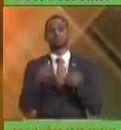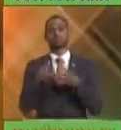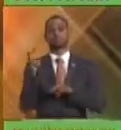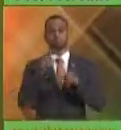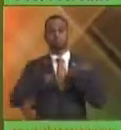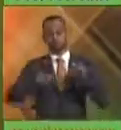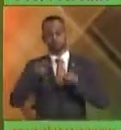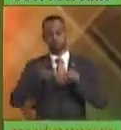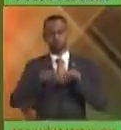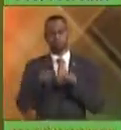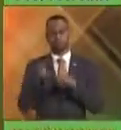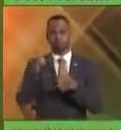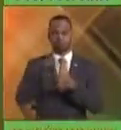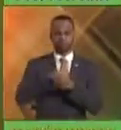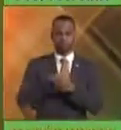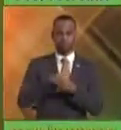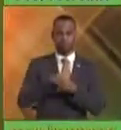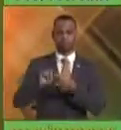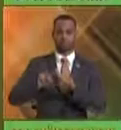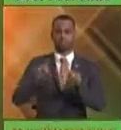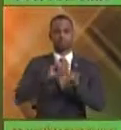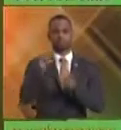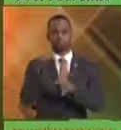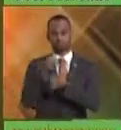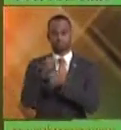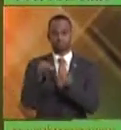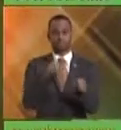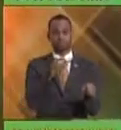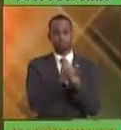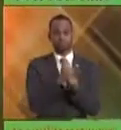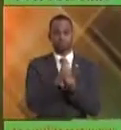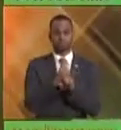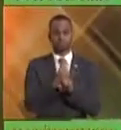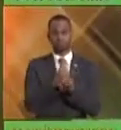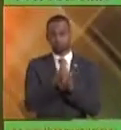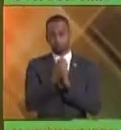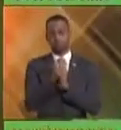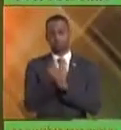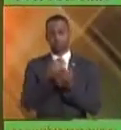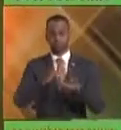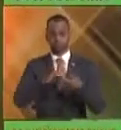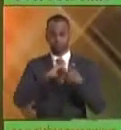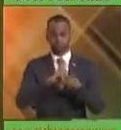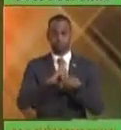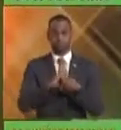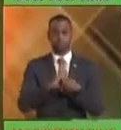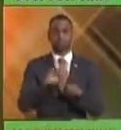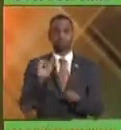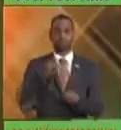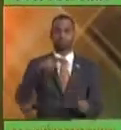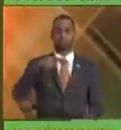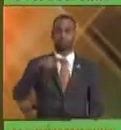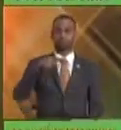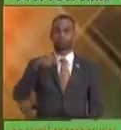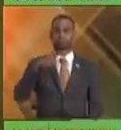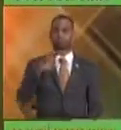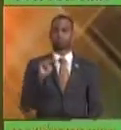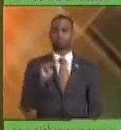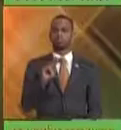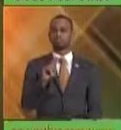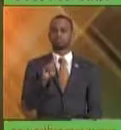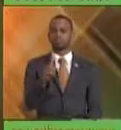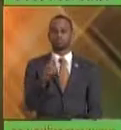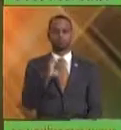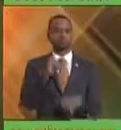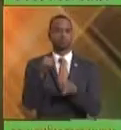evaluadora en la que participan diferentes instituciones no sólo con aris dirigidos por cannabis pero también el peno también instituciones